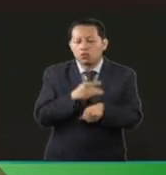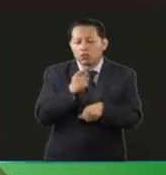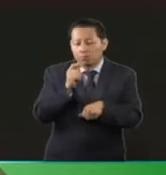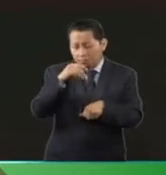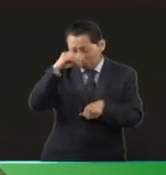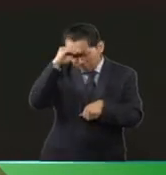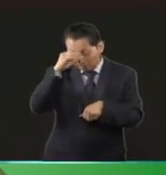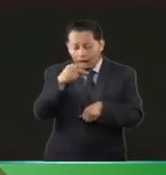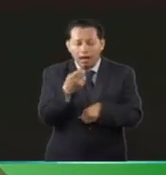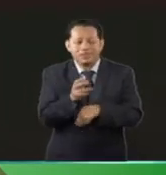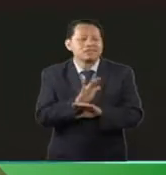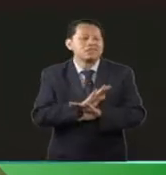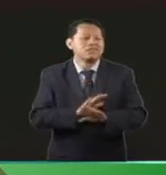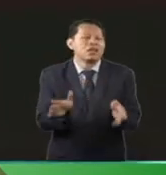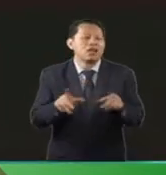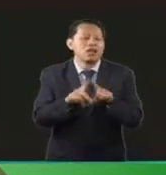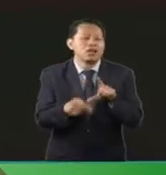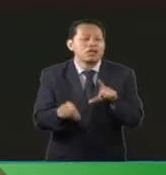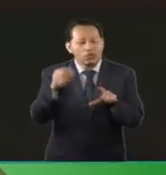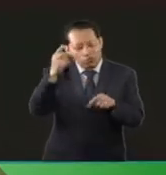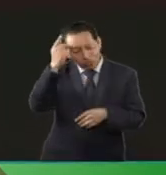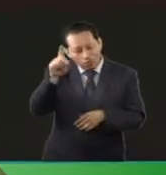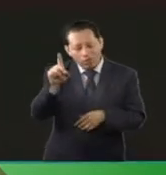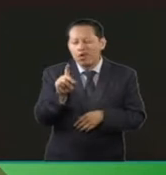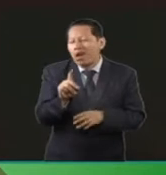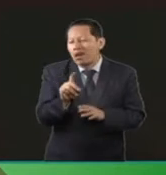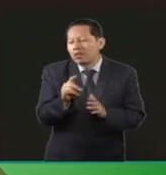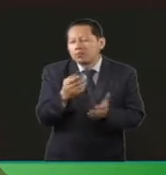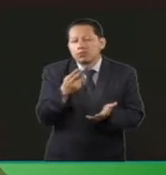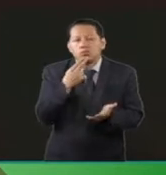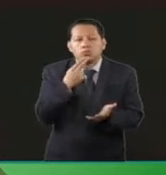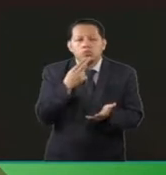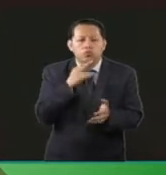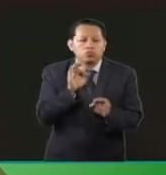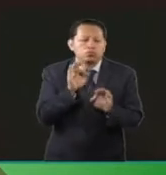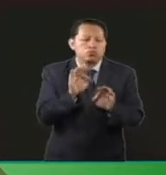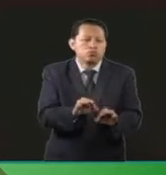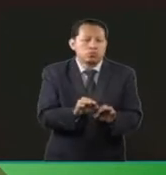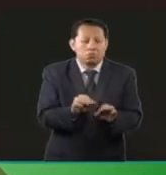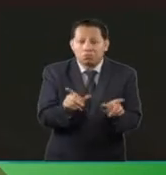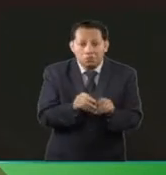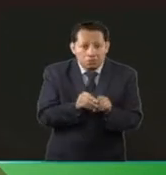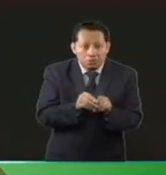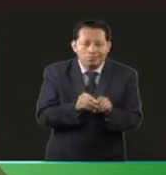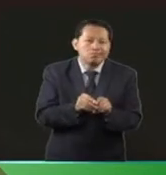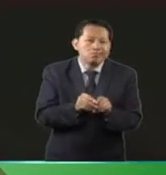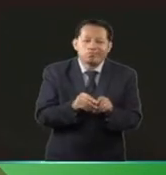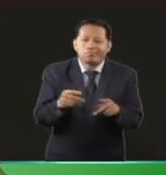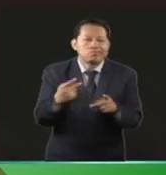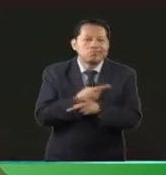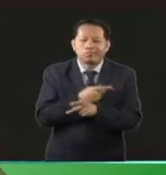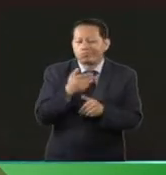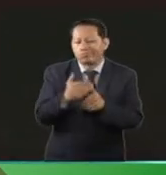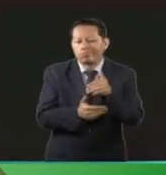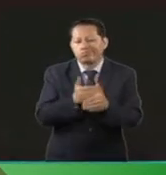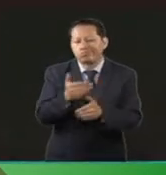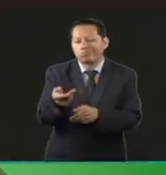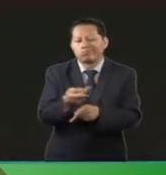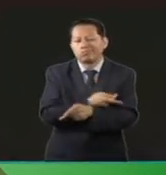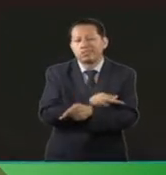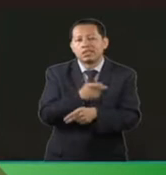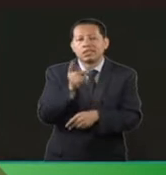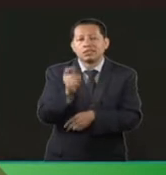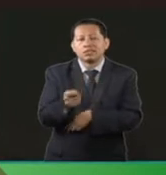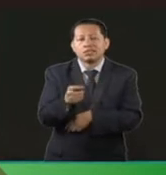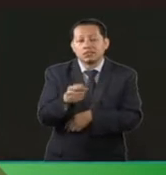de la nación solo por esa razón va a funcionar Y eso provocó que al fin y al cabo